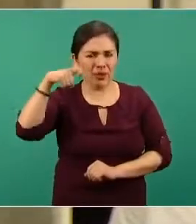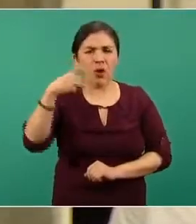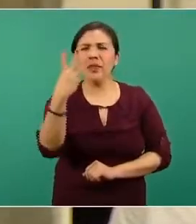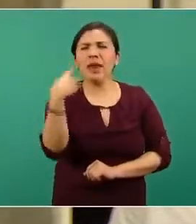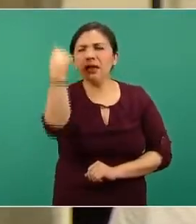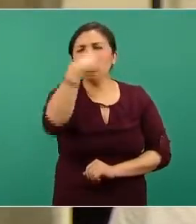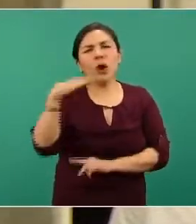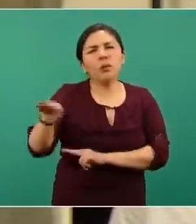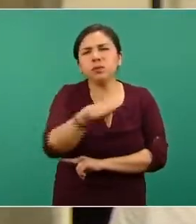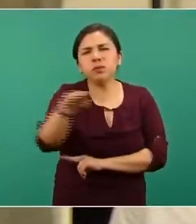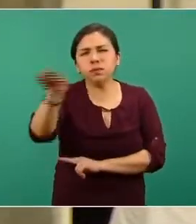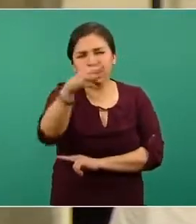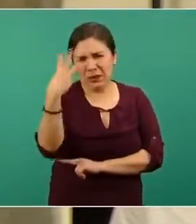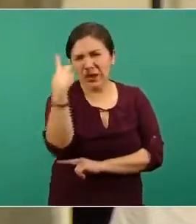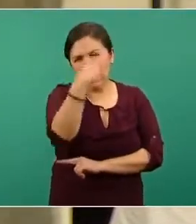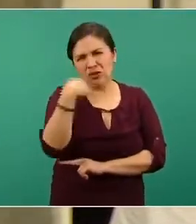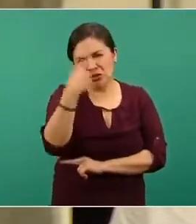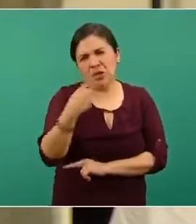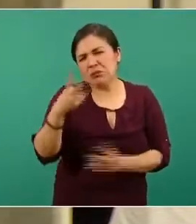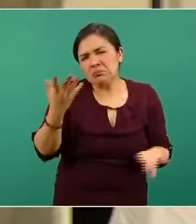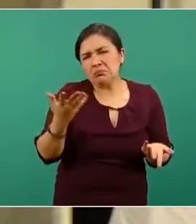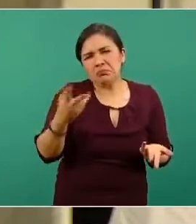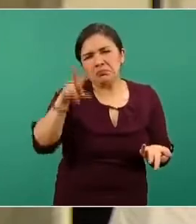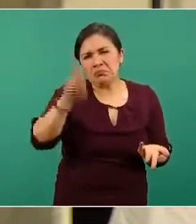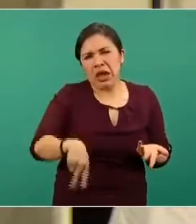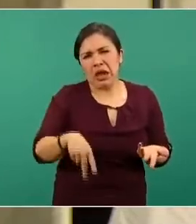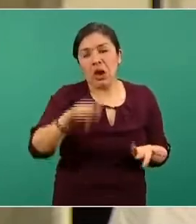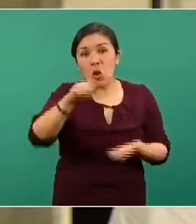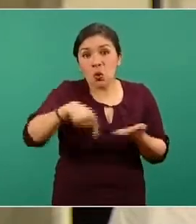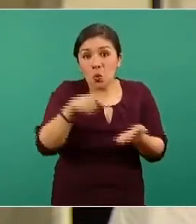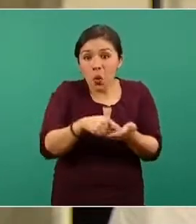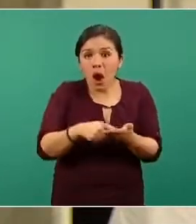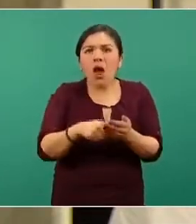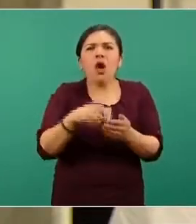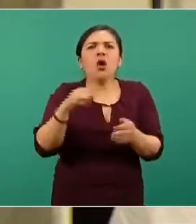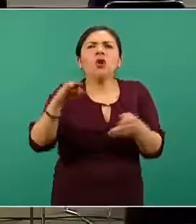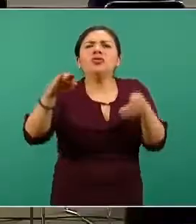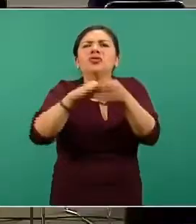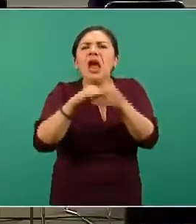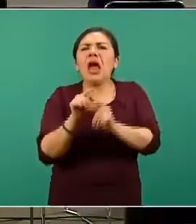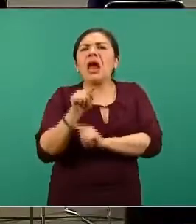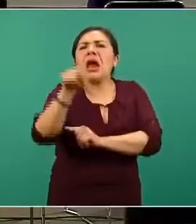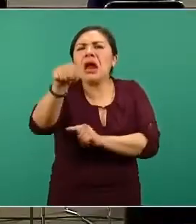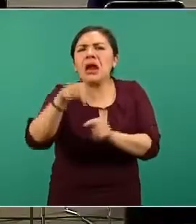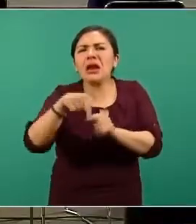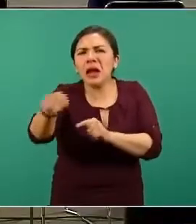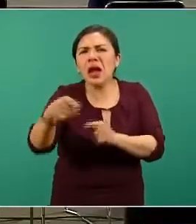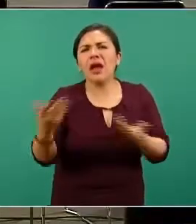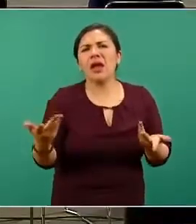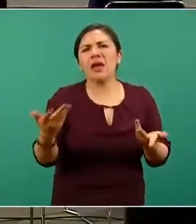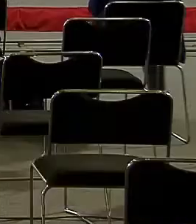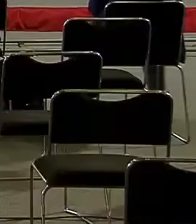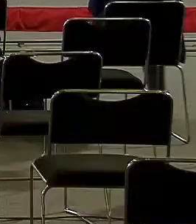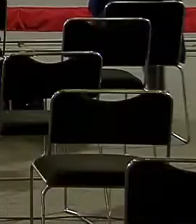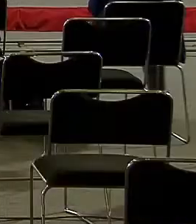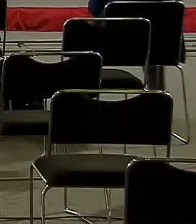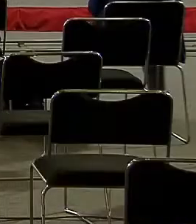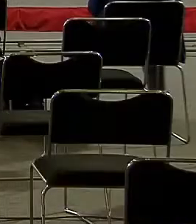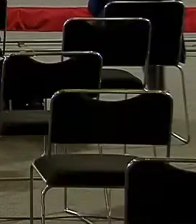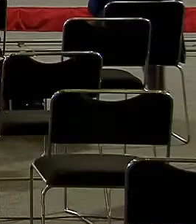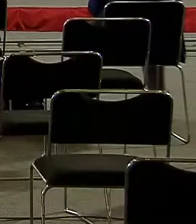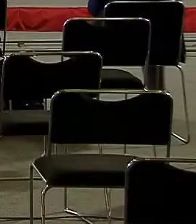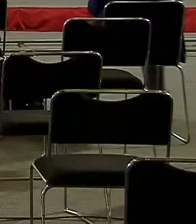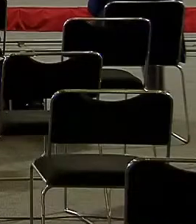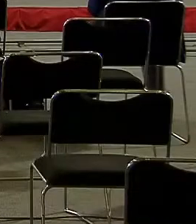3 horas de camino, ¿no? Entonces realmente ahí están en un espacio corto, todas las cuestiones que ahí no